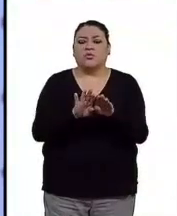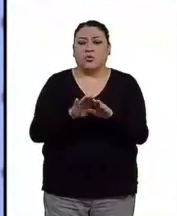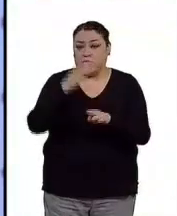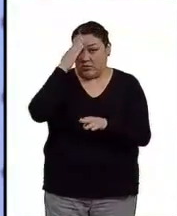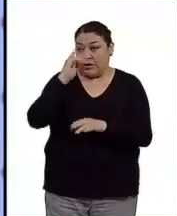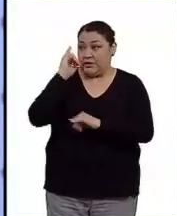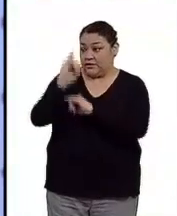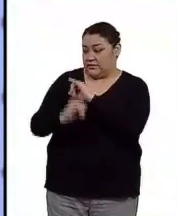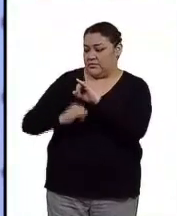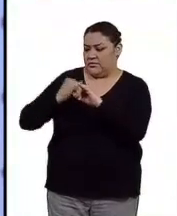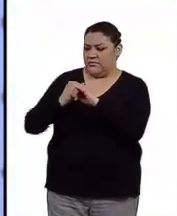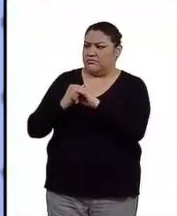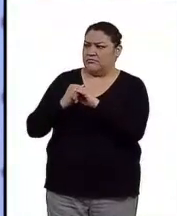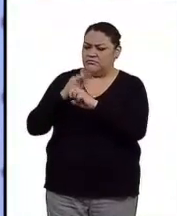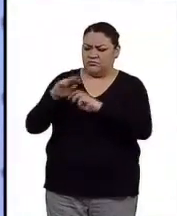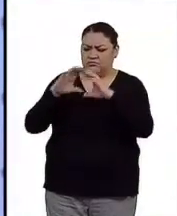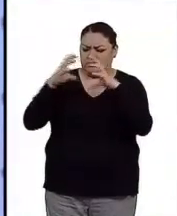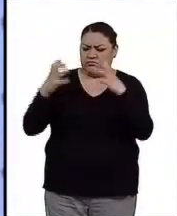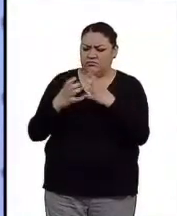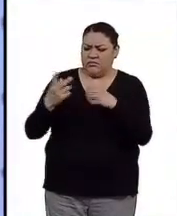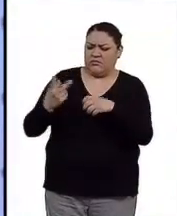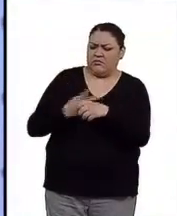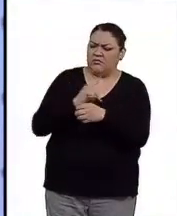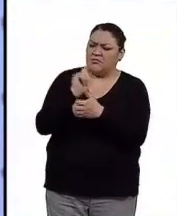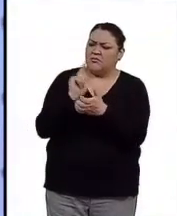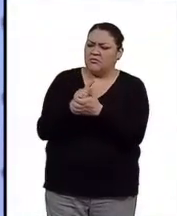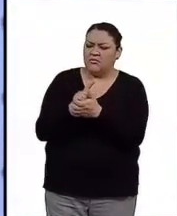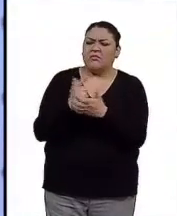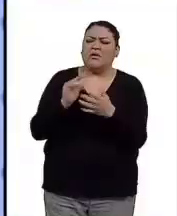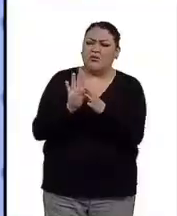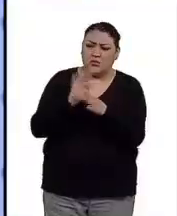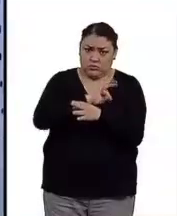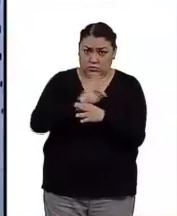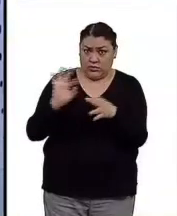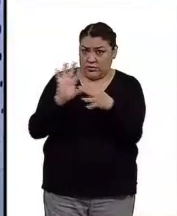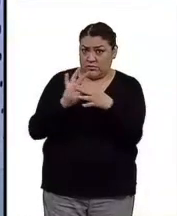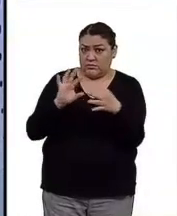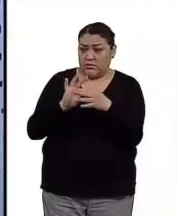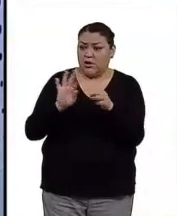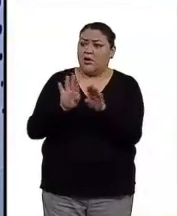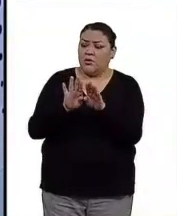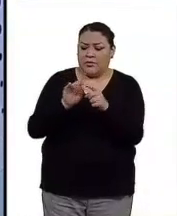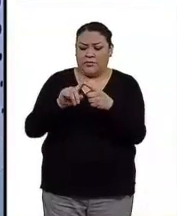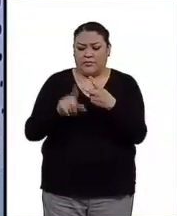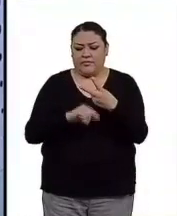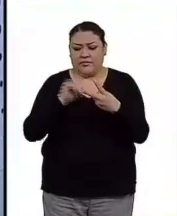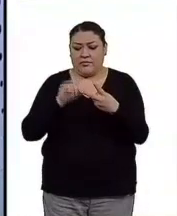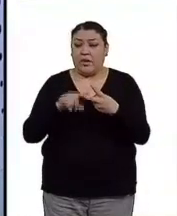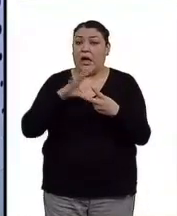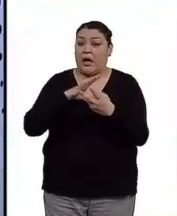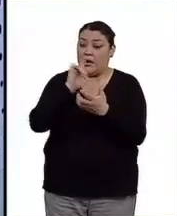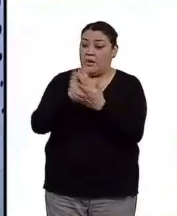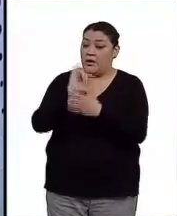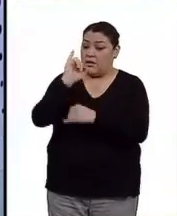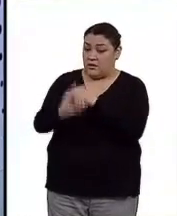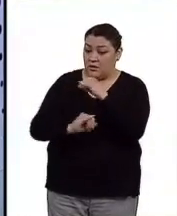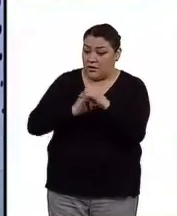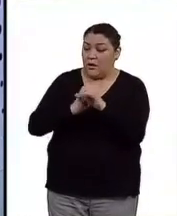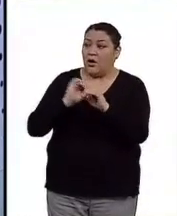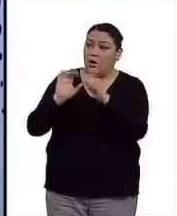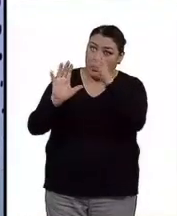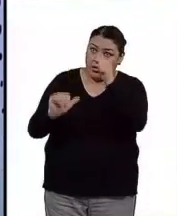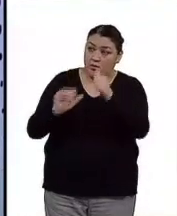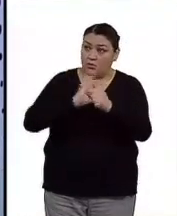internacional. Jimena, ¿nos puedes decir un poco cómo se ha abordado a nivel internacional este tema y también si existe algún instrumento internacional que aborde la